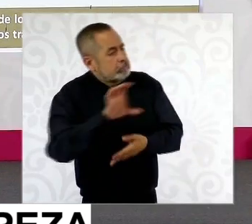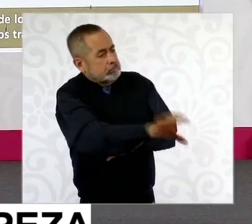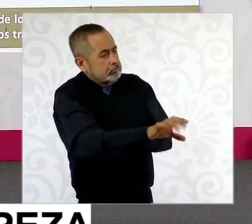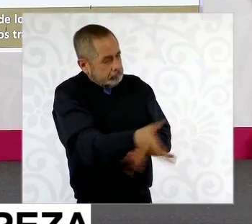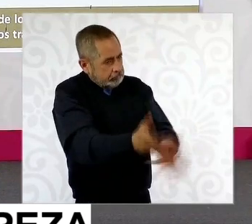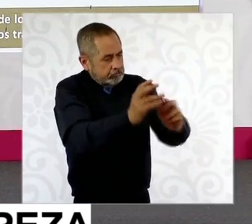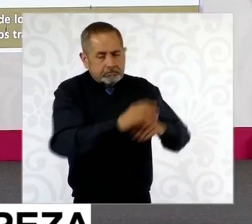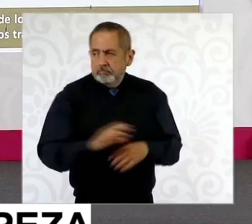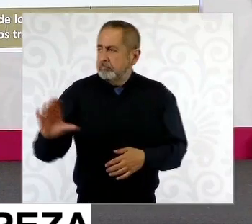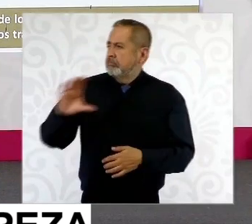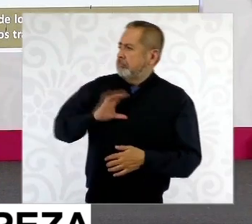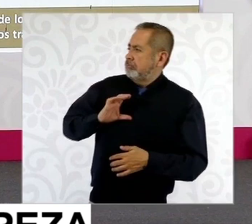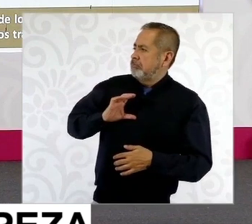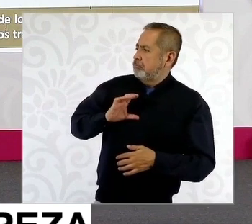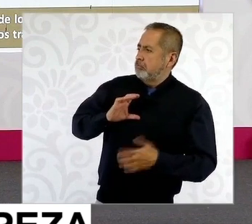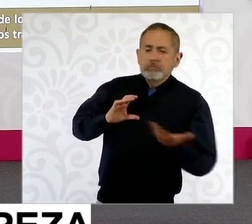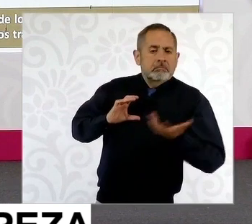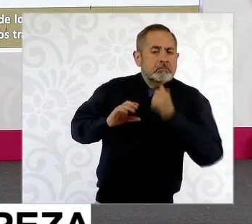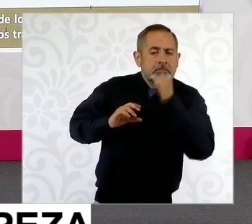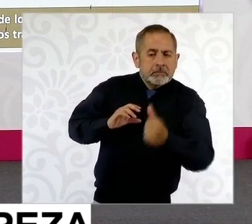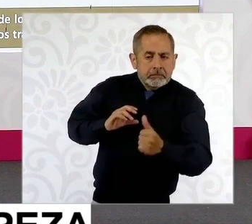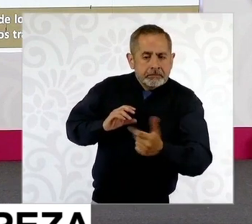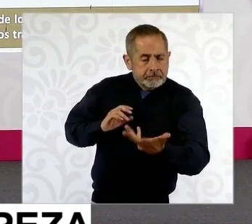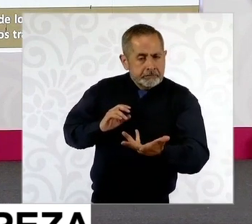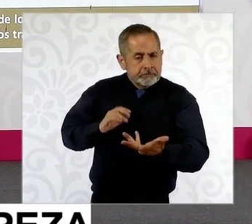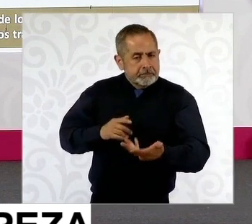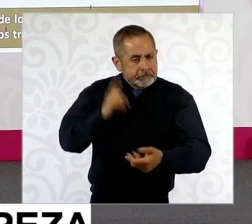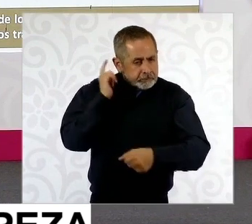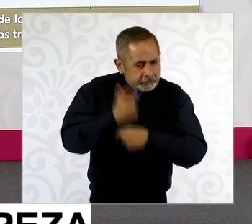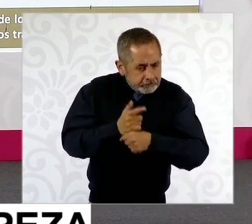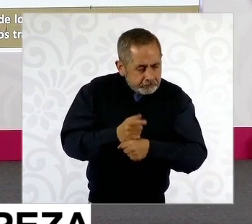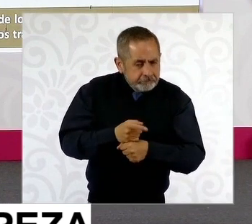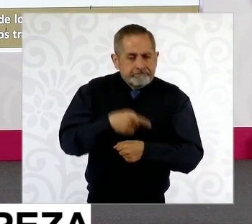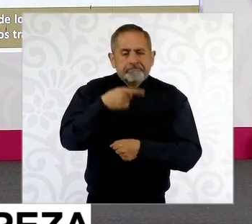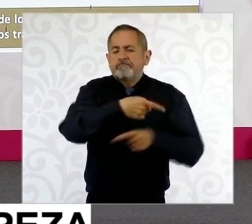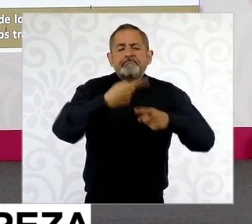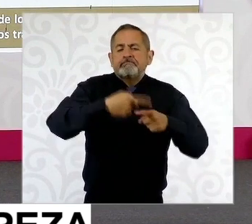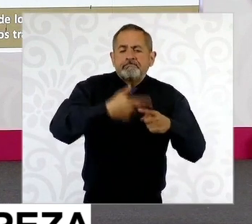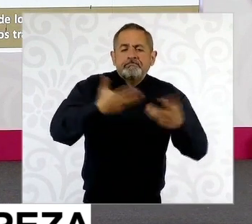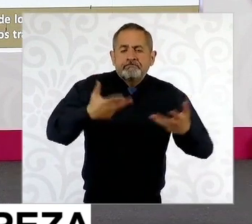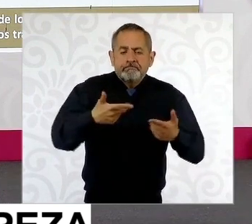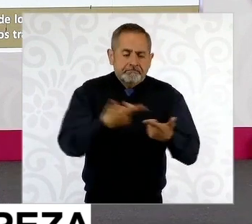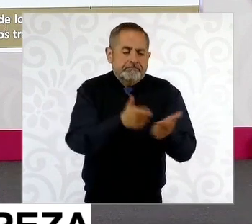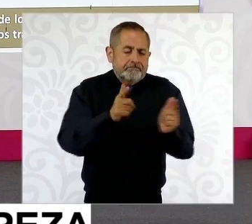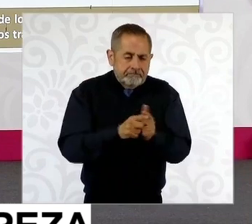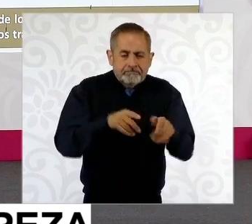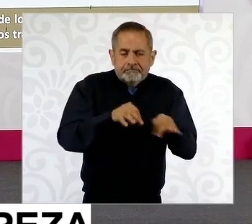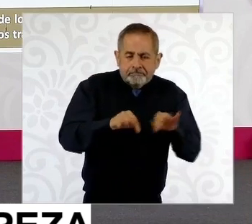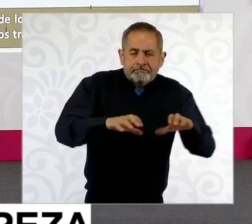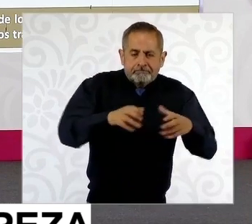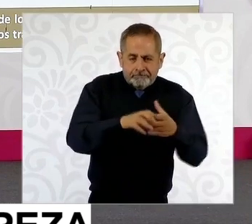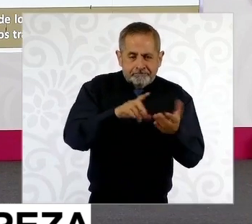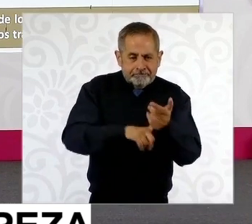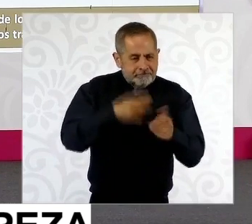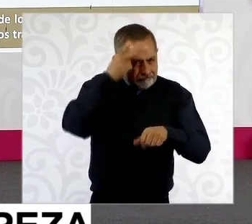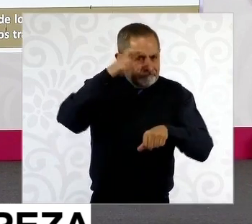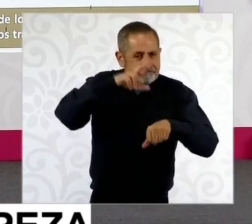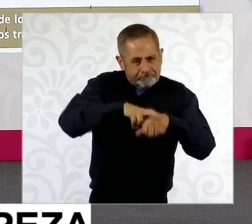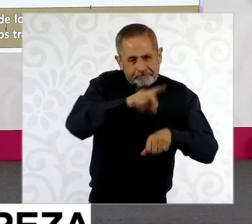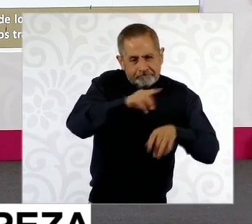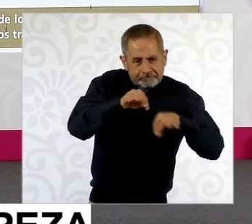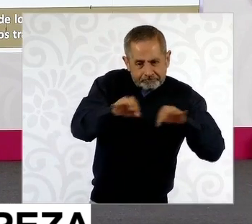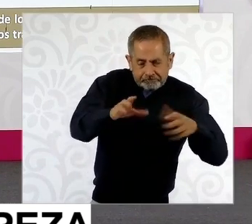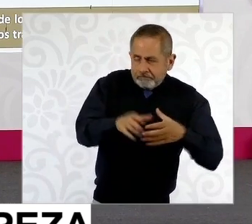de los proyectos fueron propuestos, como decíamos, por el sector de los trabajadores, y de nueva cuenta este programa